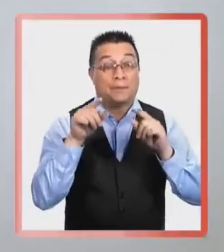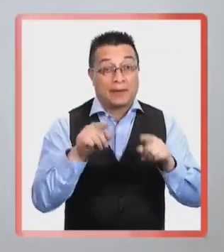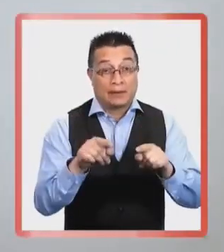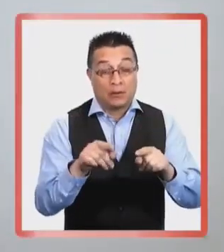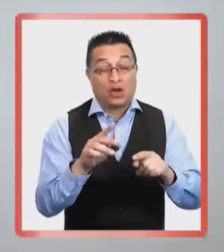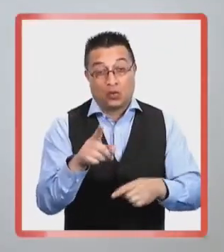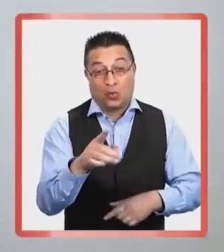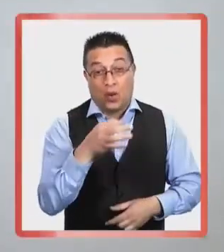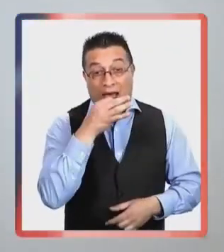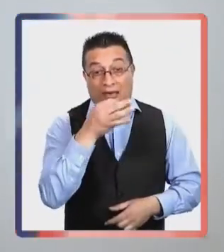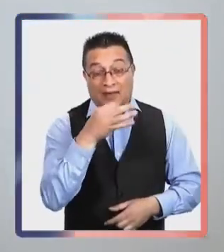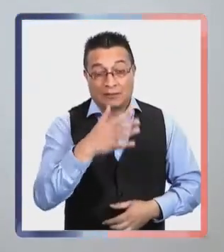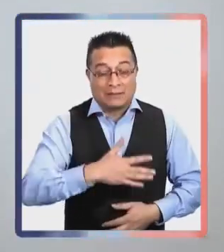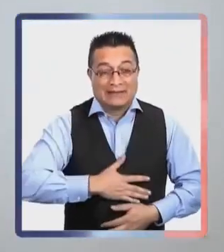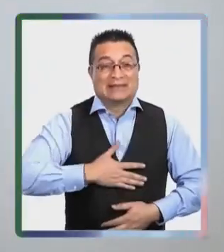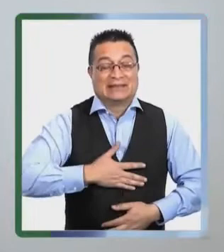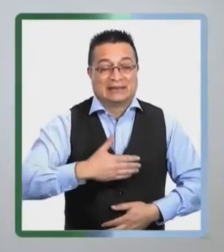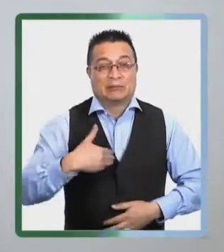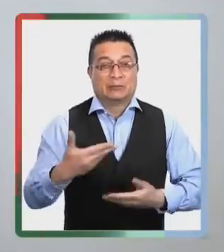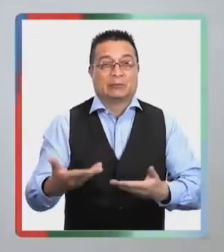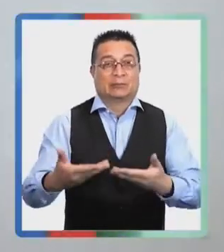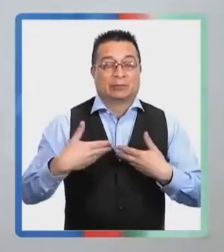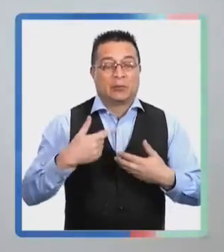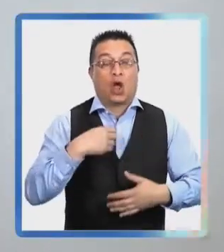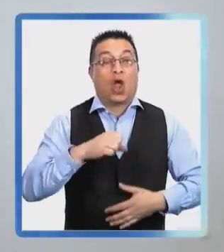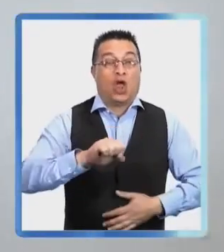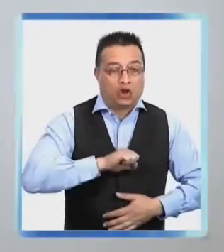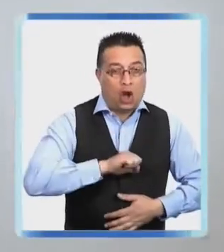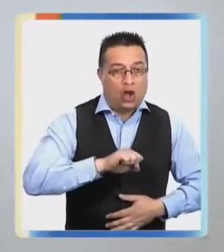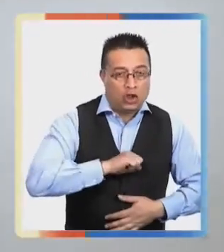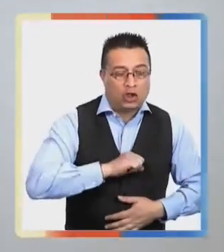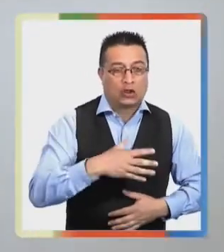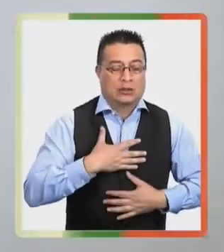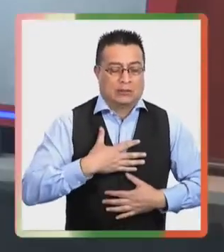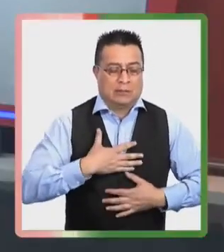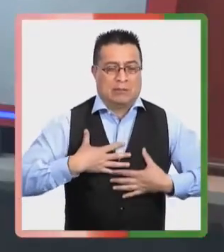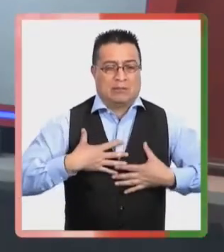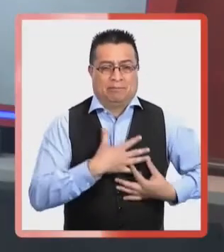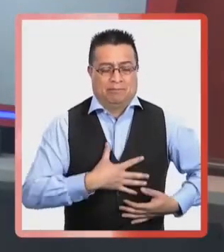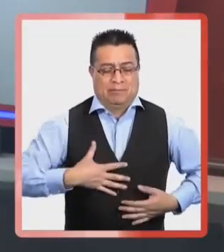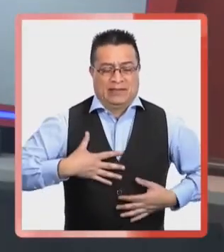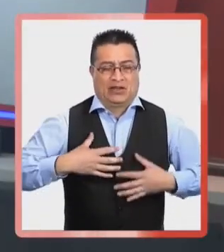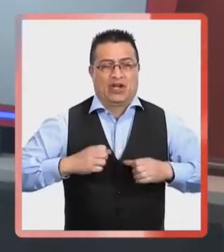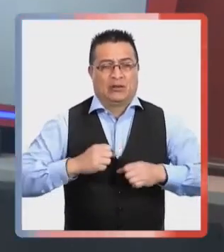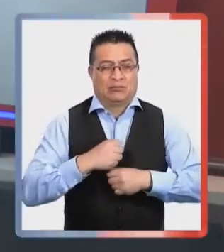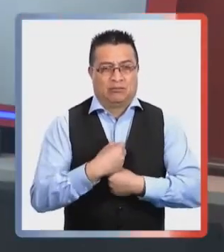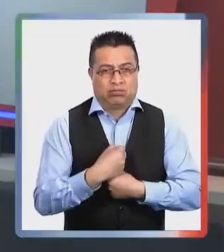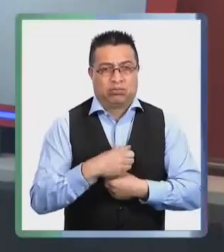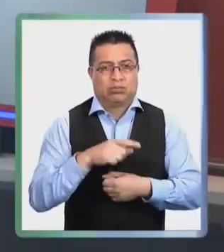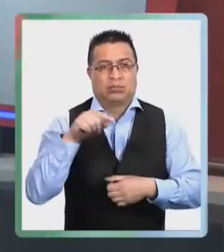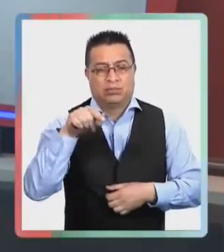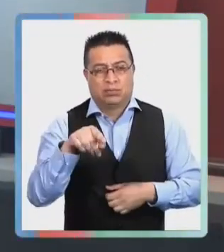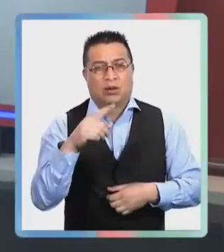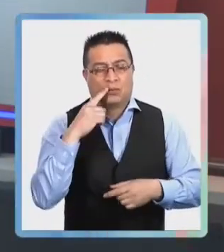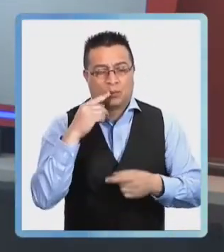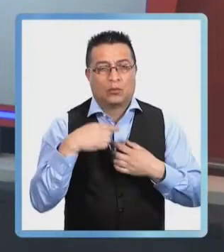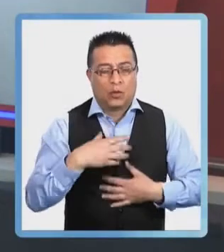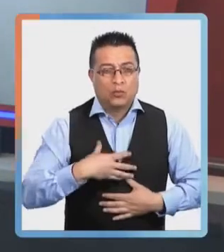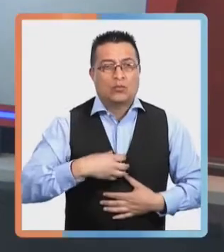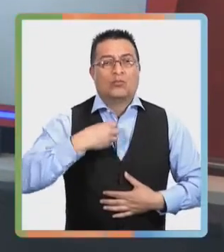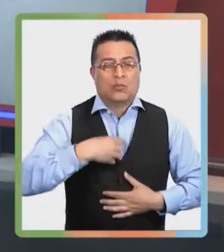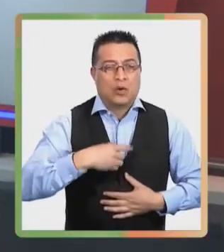distintos componentes. Por eso es que lo que tú decías de los síntomas que provoca, ¿cierto? Puede producir tos, opresión en el